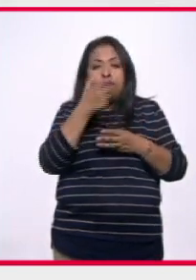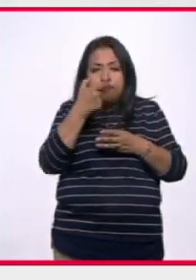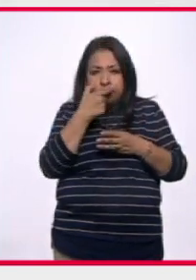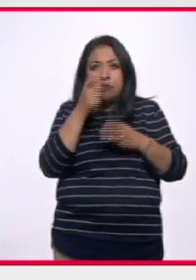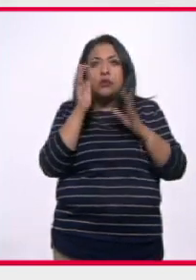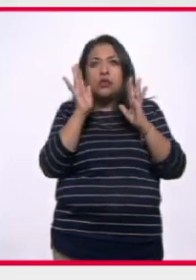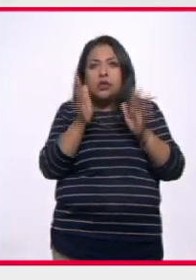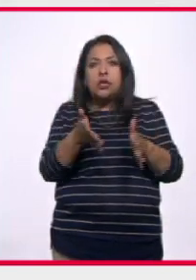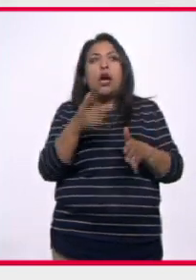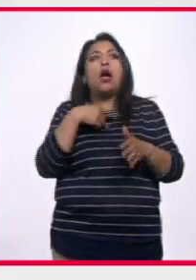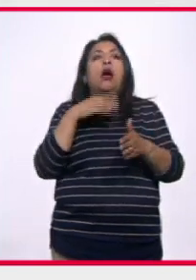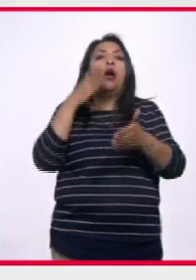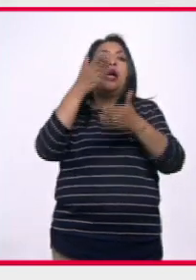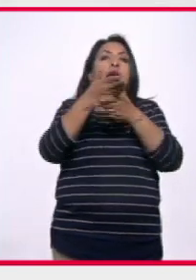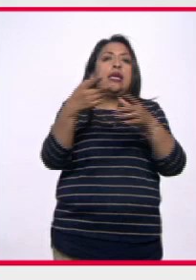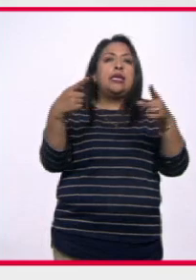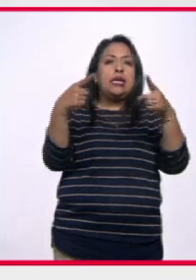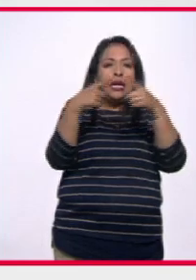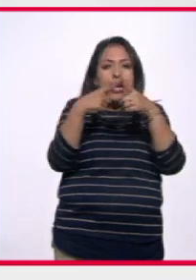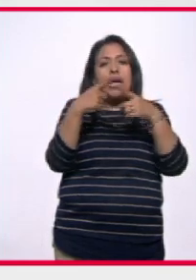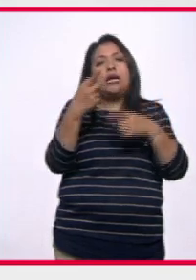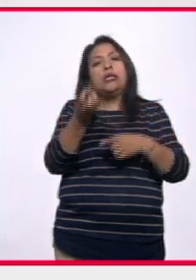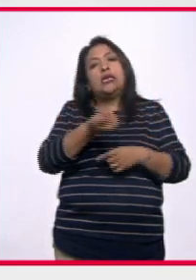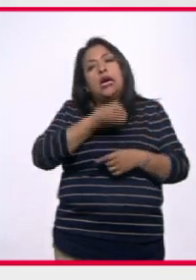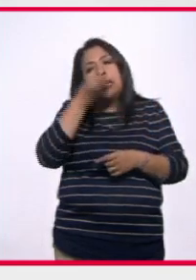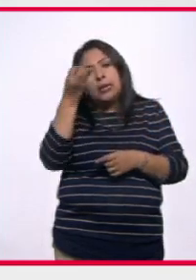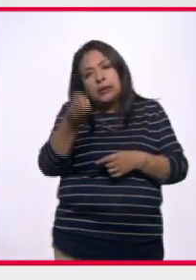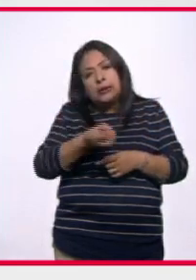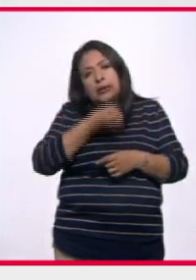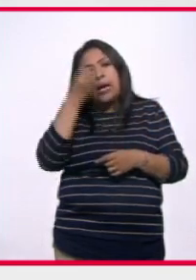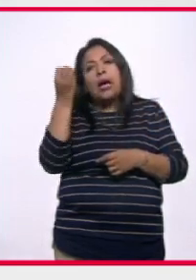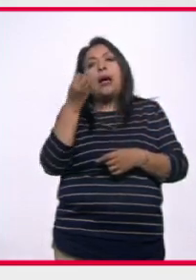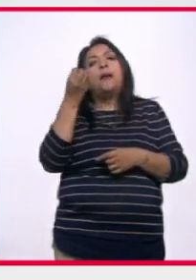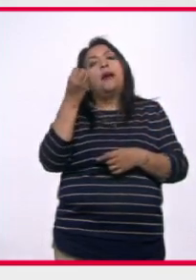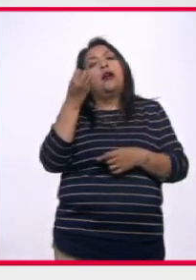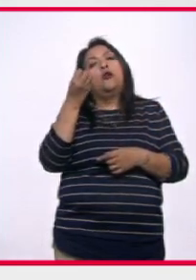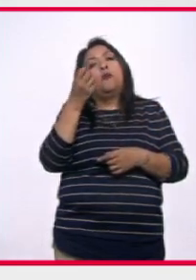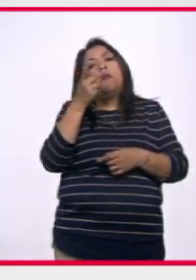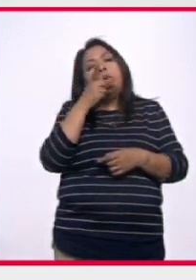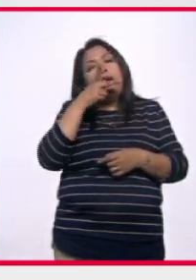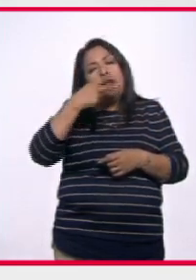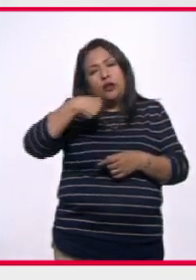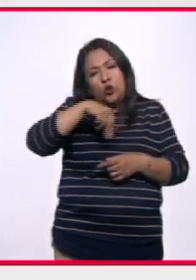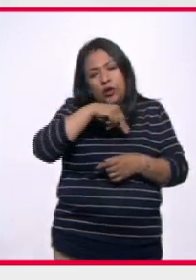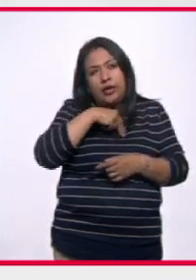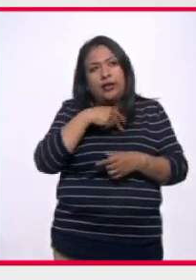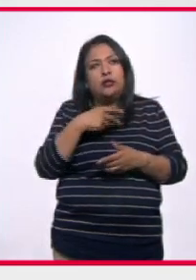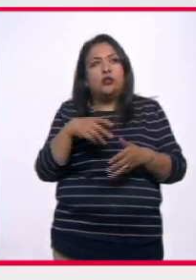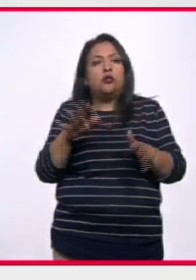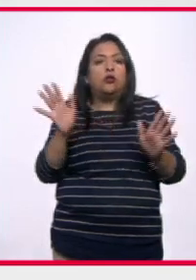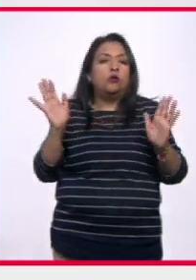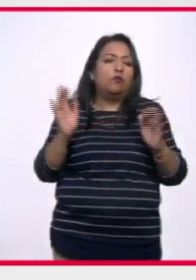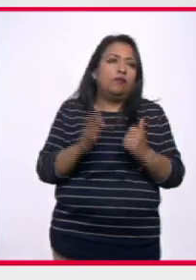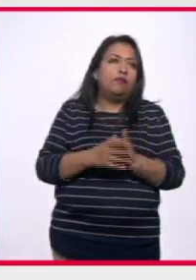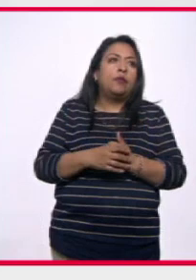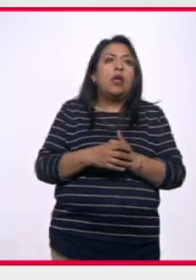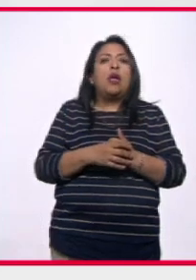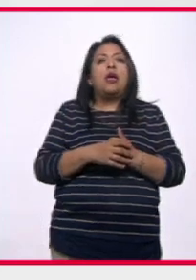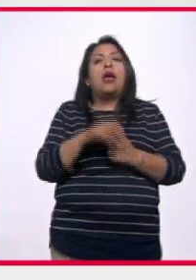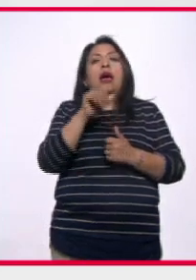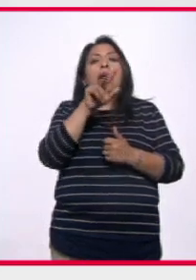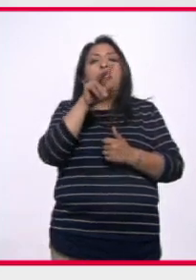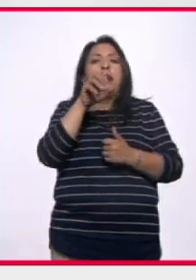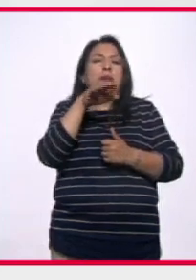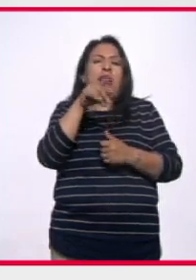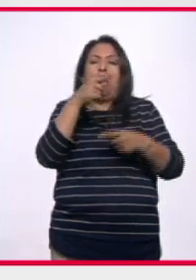íbamos a la iglesia rezábamos padres nuestros vivir este avemaría